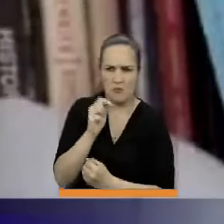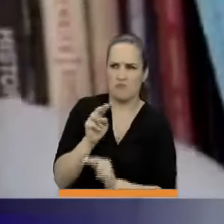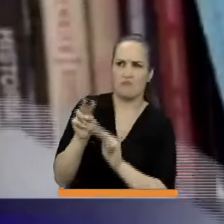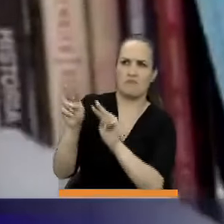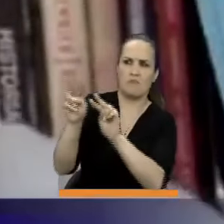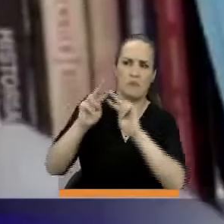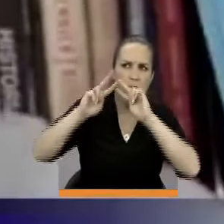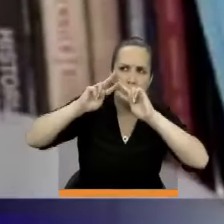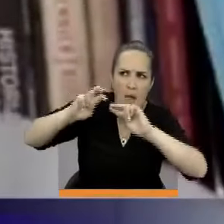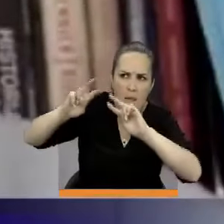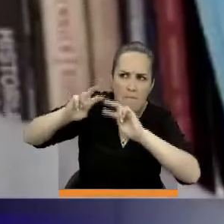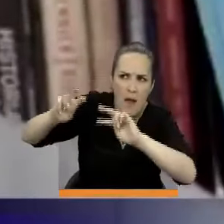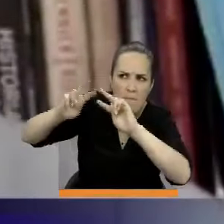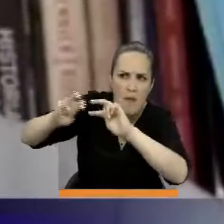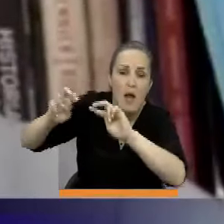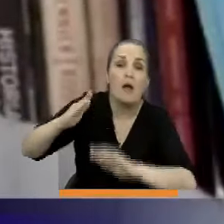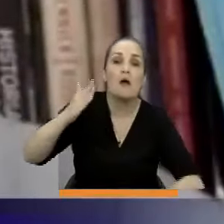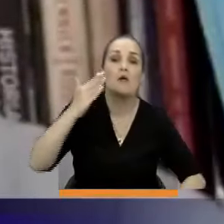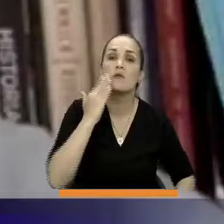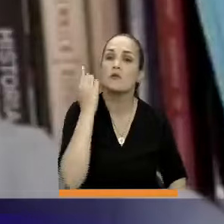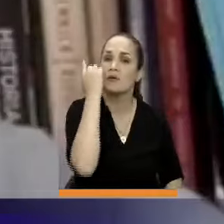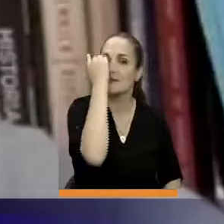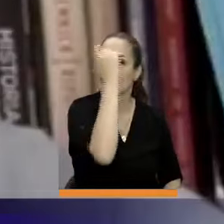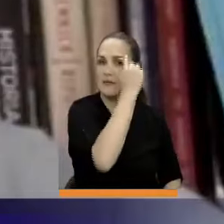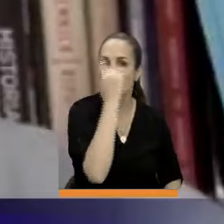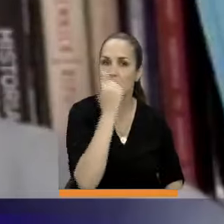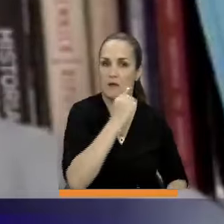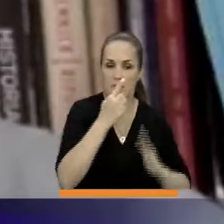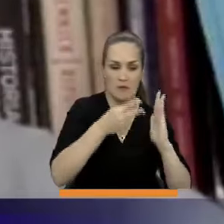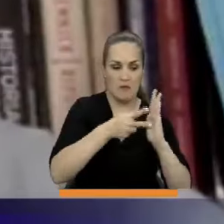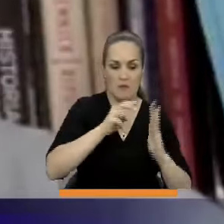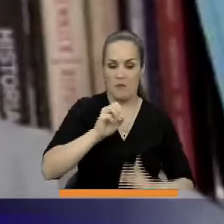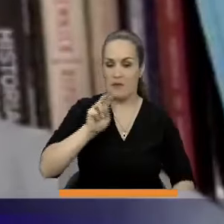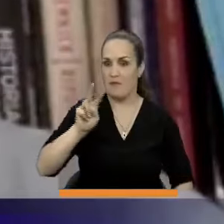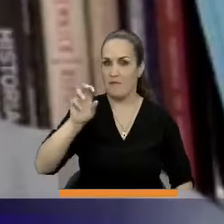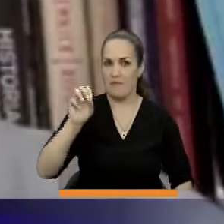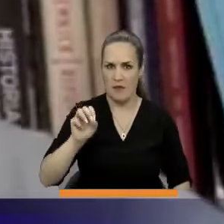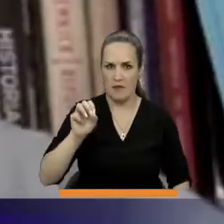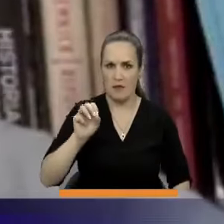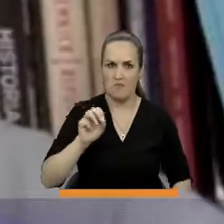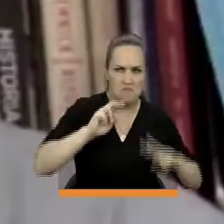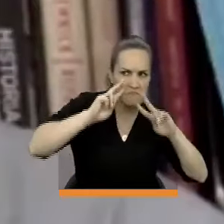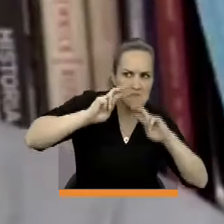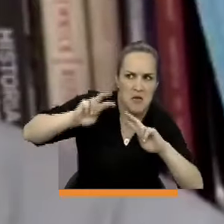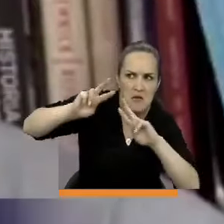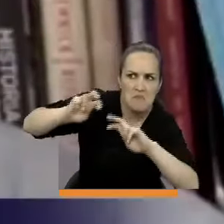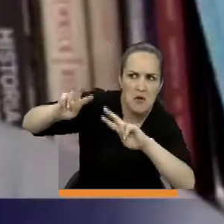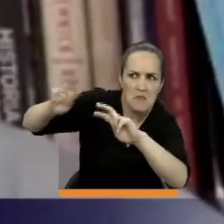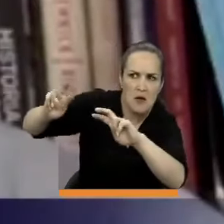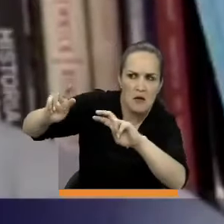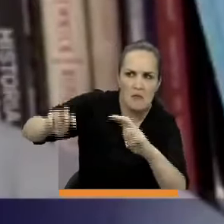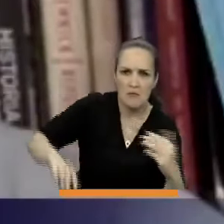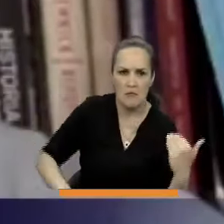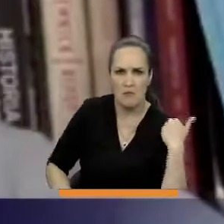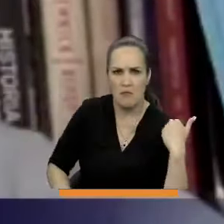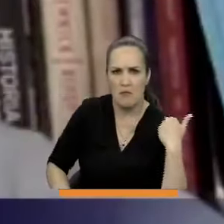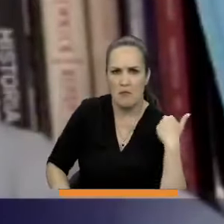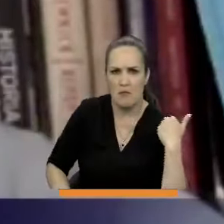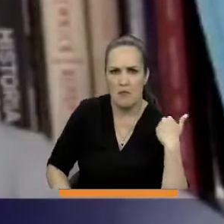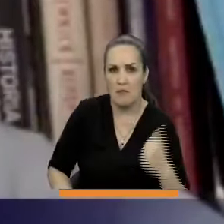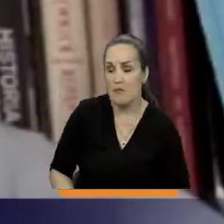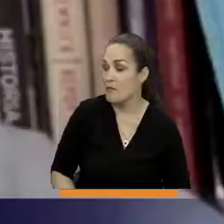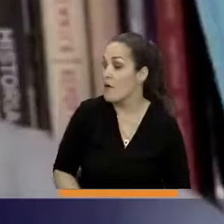septiembre de 2020 trabajando en esa investigación cuando alguien nos comentó que ya había